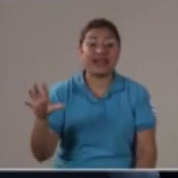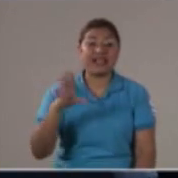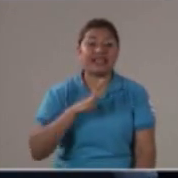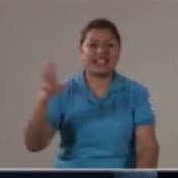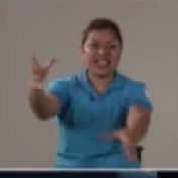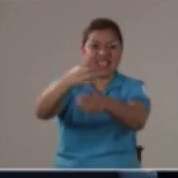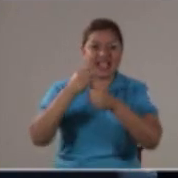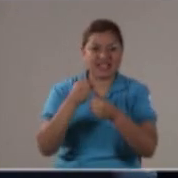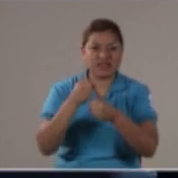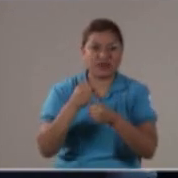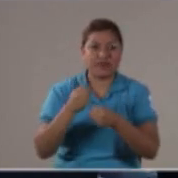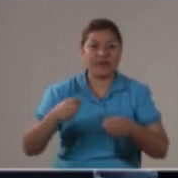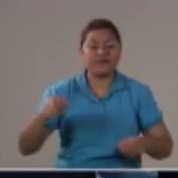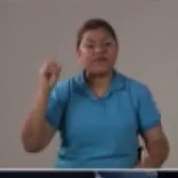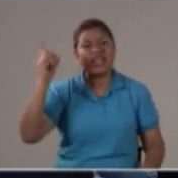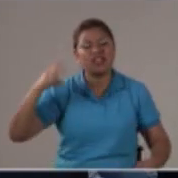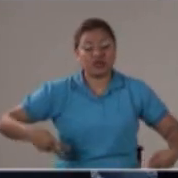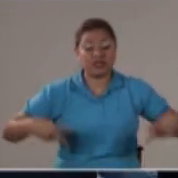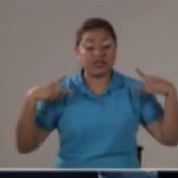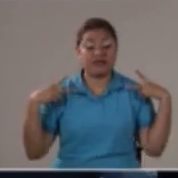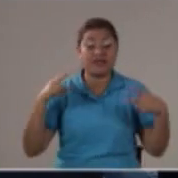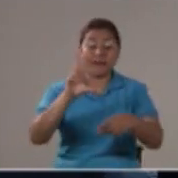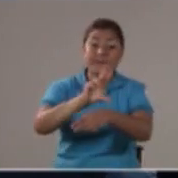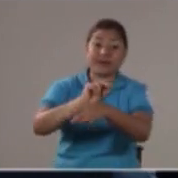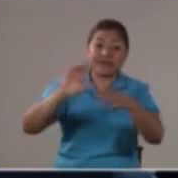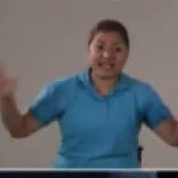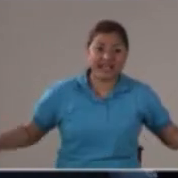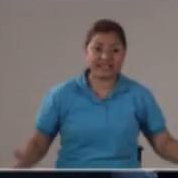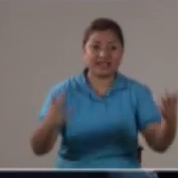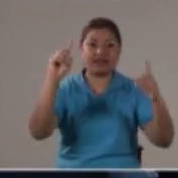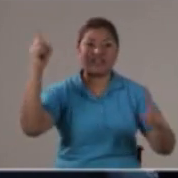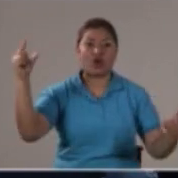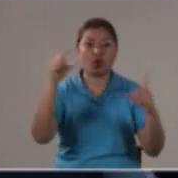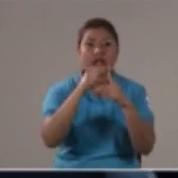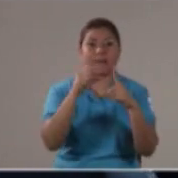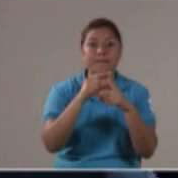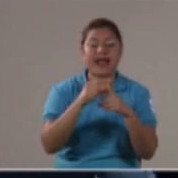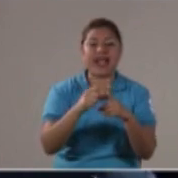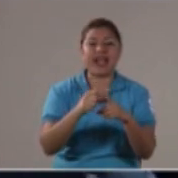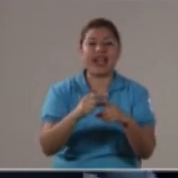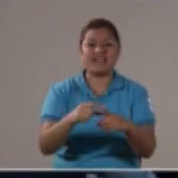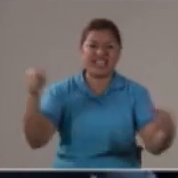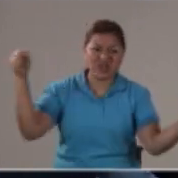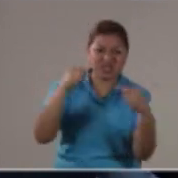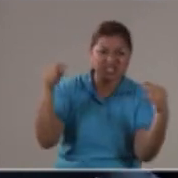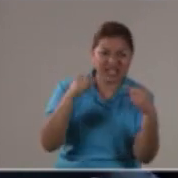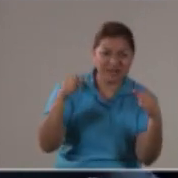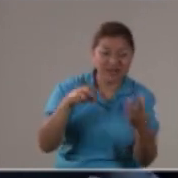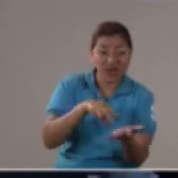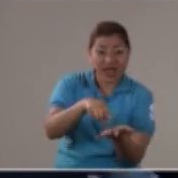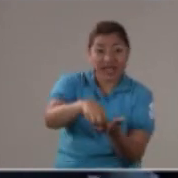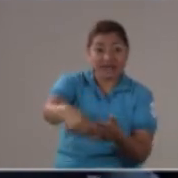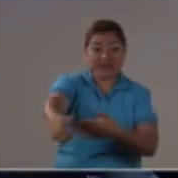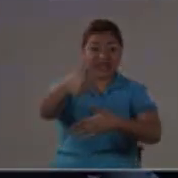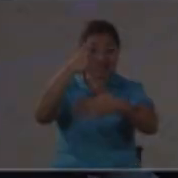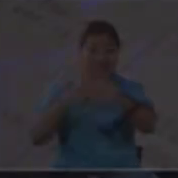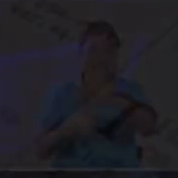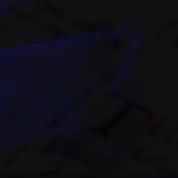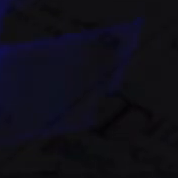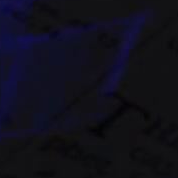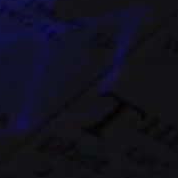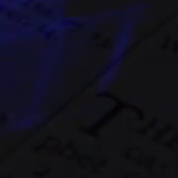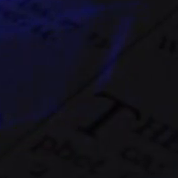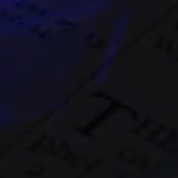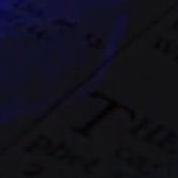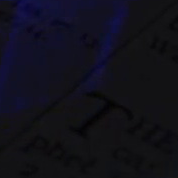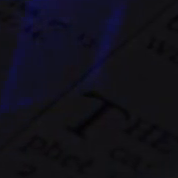Señor, en donde vive, permite que él se levante con una palabra. Los malignos caminen hacia atrás, que haga